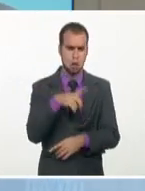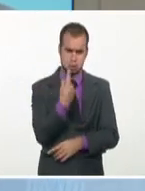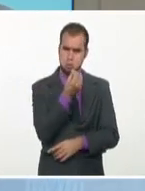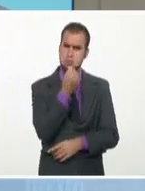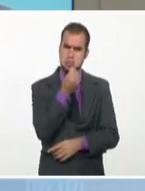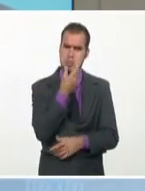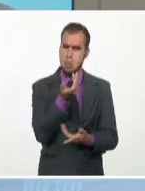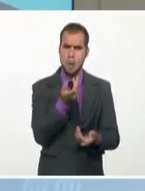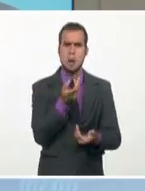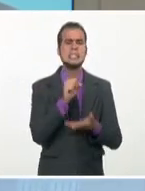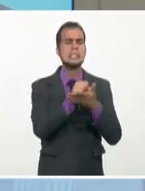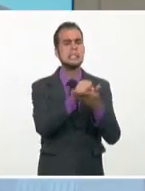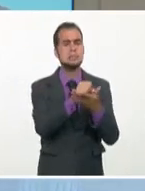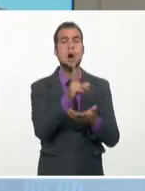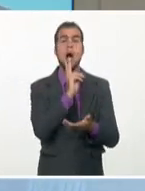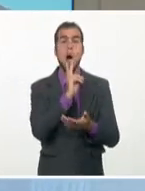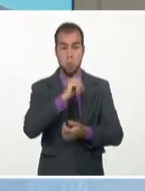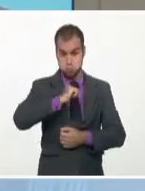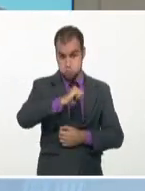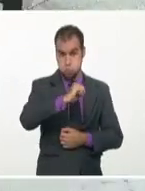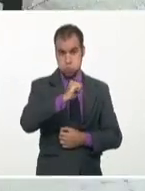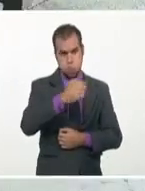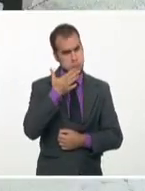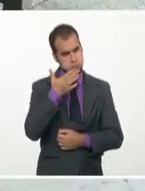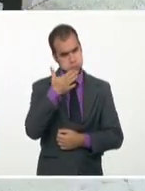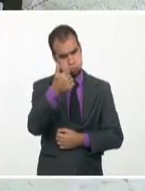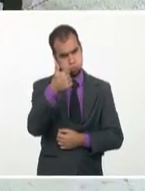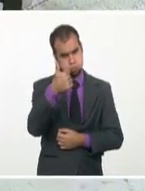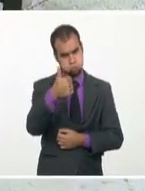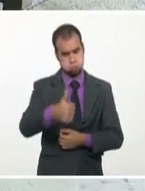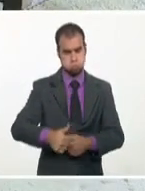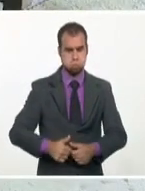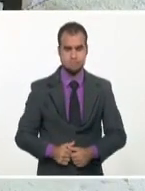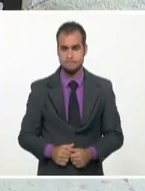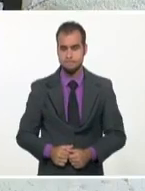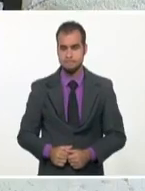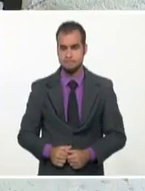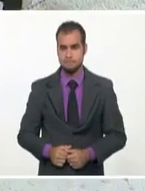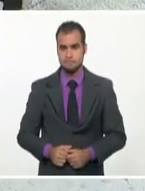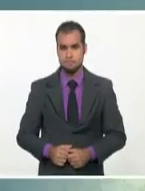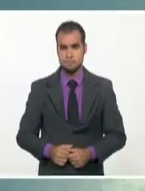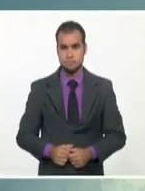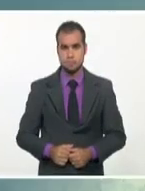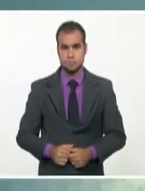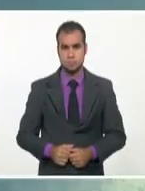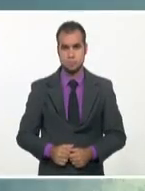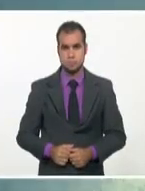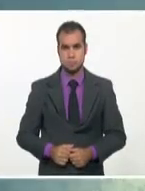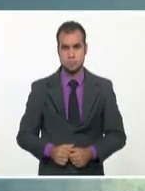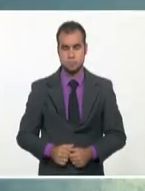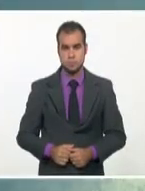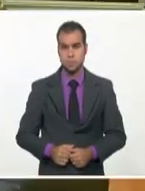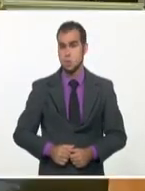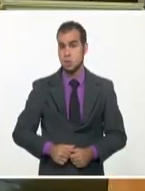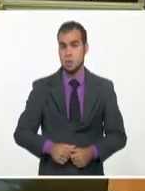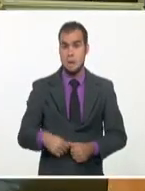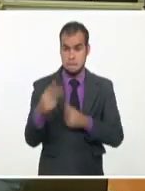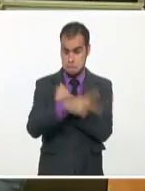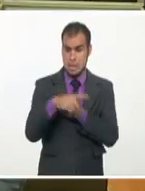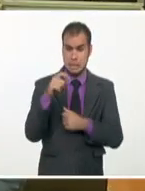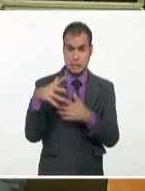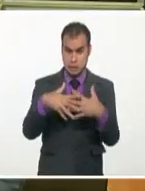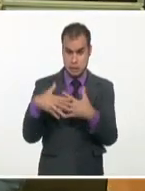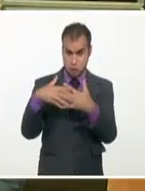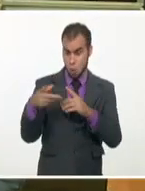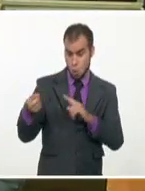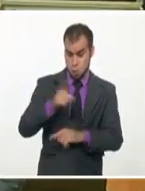pudiéramos tener un servicio de agua muy diferente al que tenemos hoy. Pese al engendro de leyes del gobierno estadounidense que